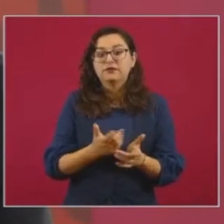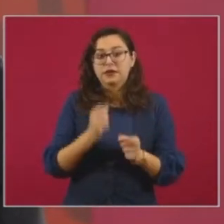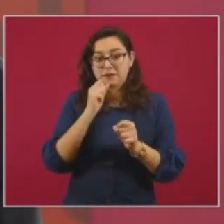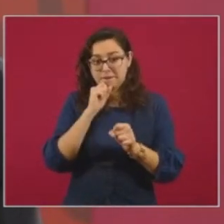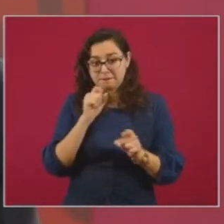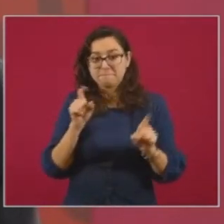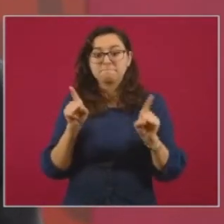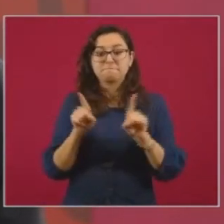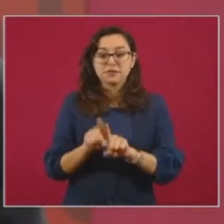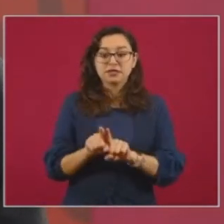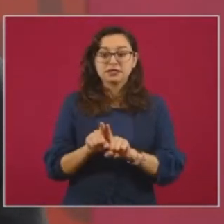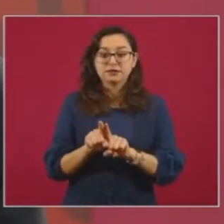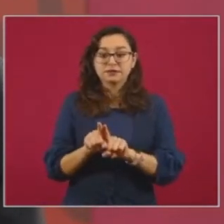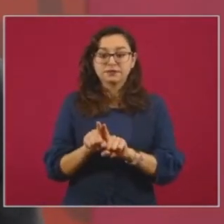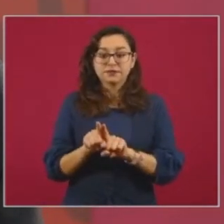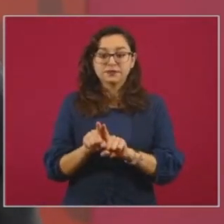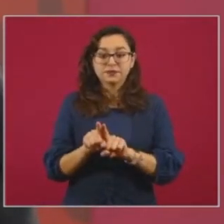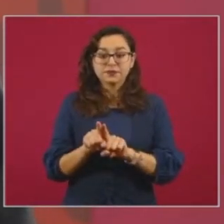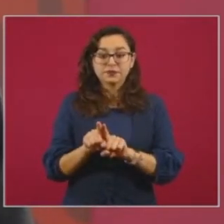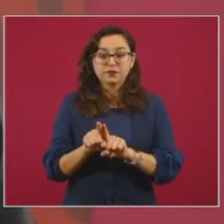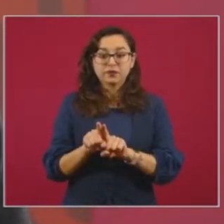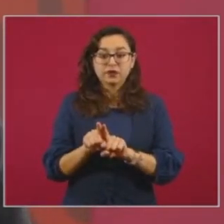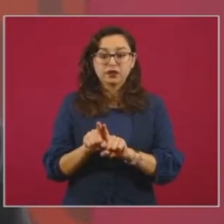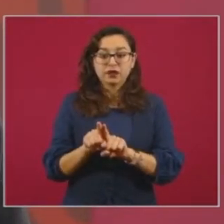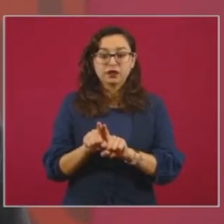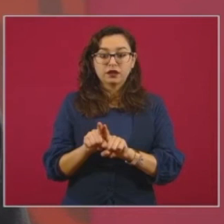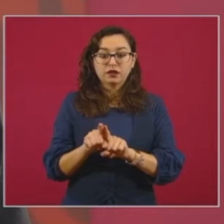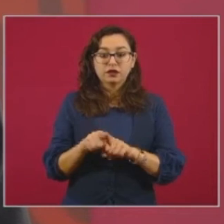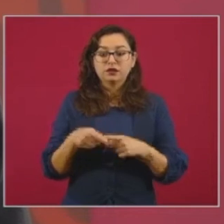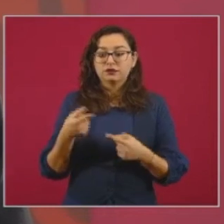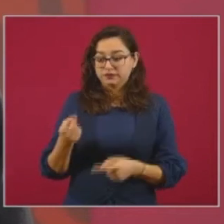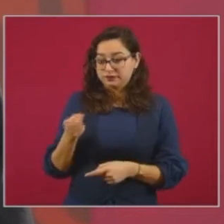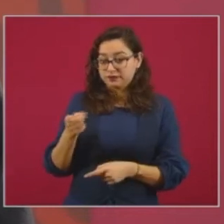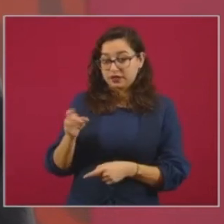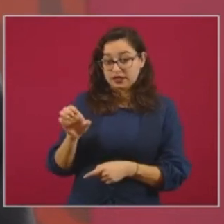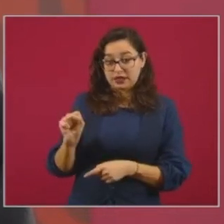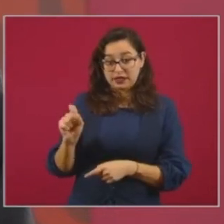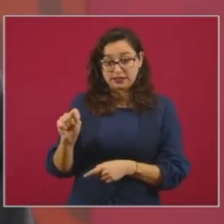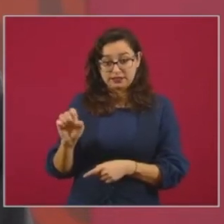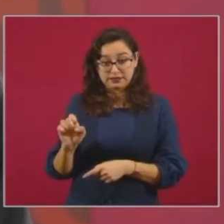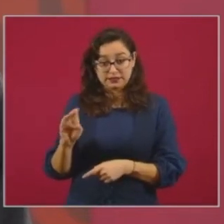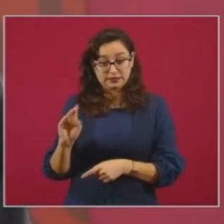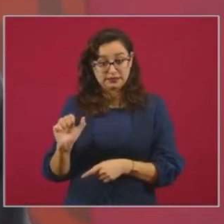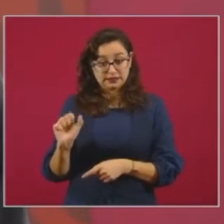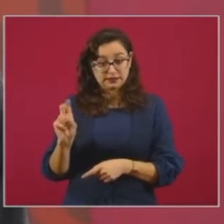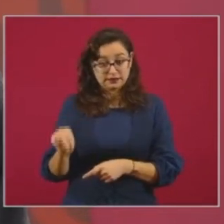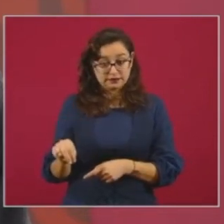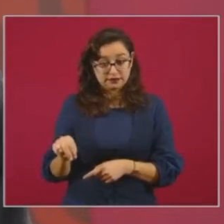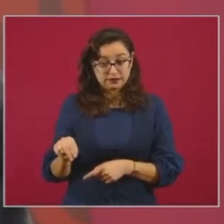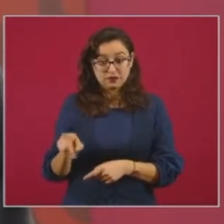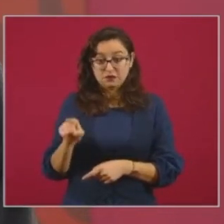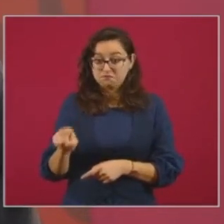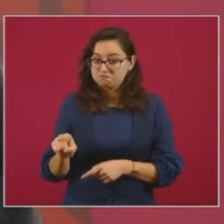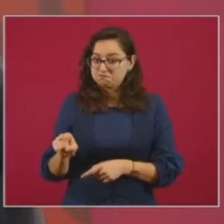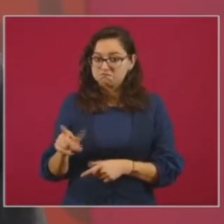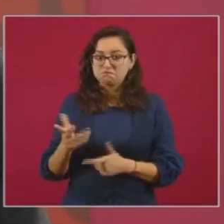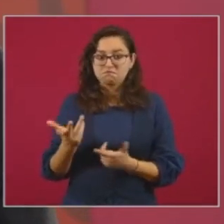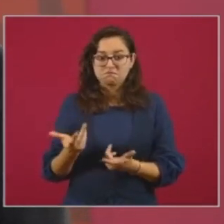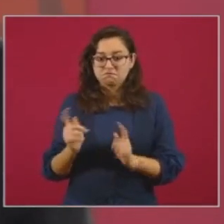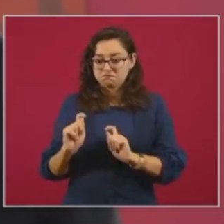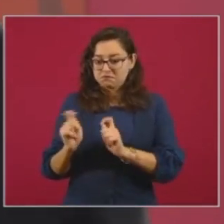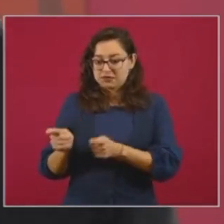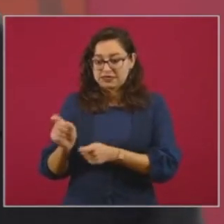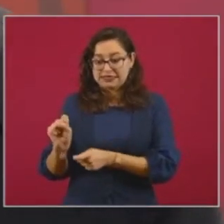También quiero que en el caso de Esteban, que ha hecho muy buen trabajo